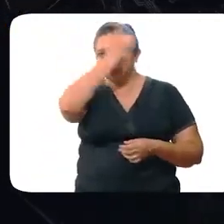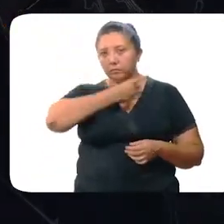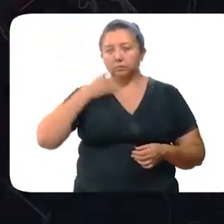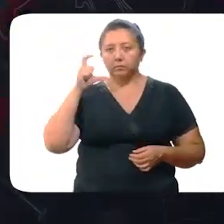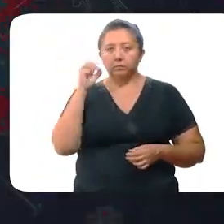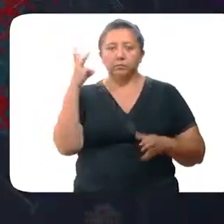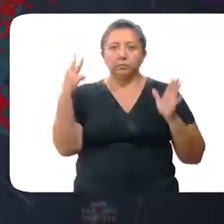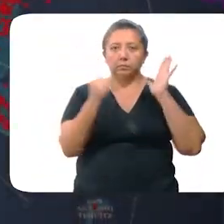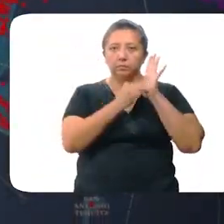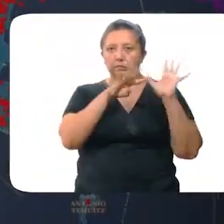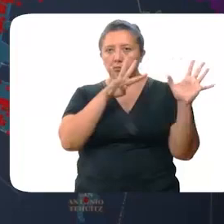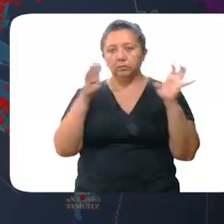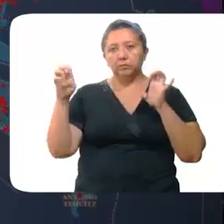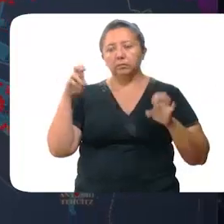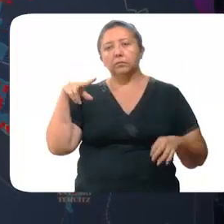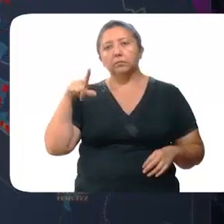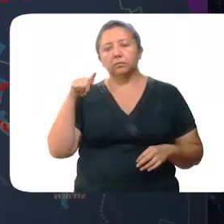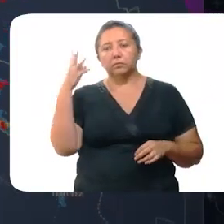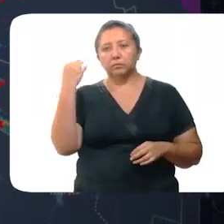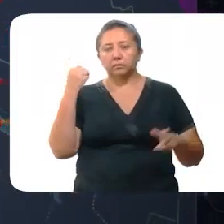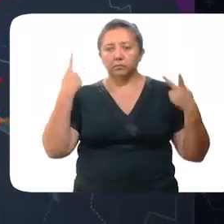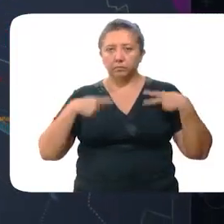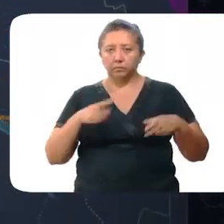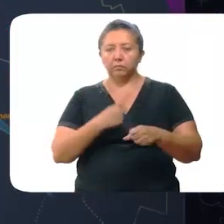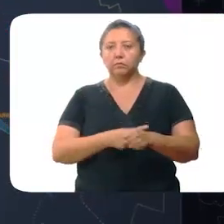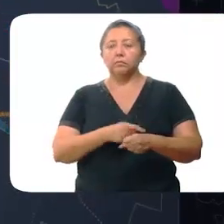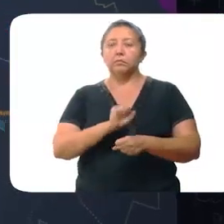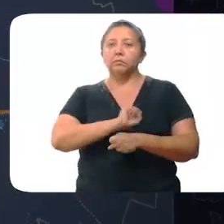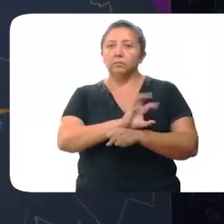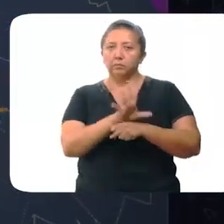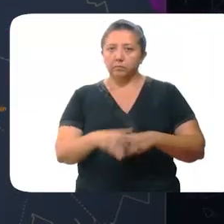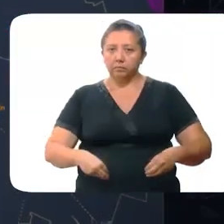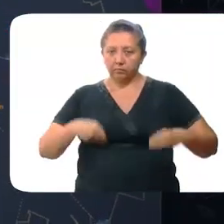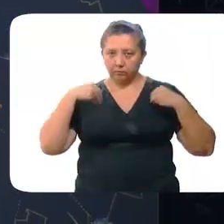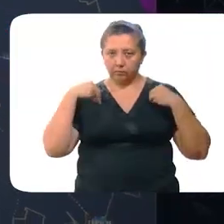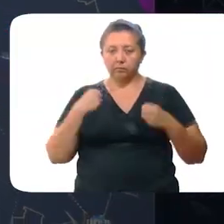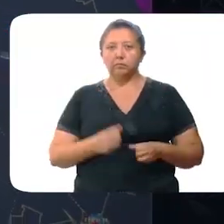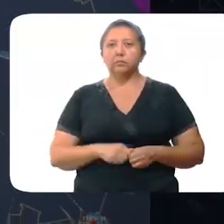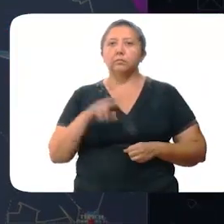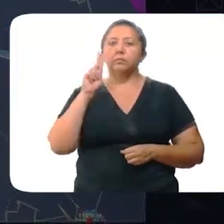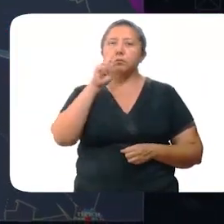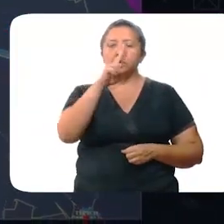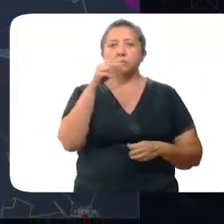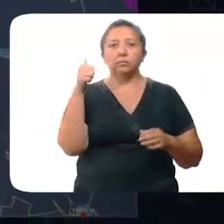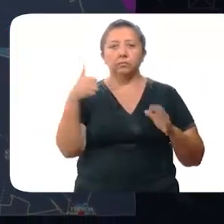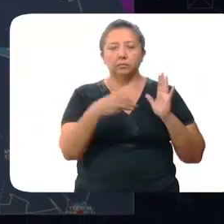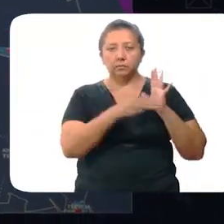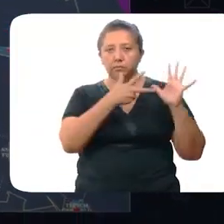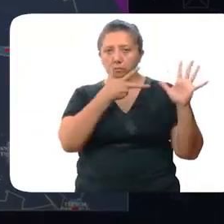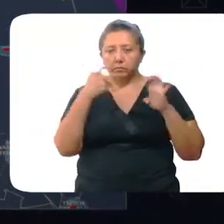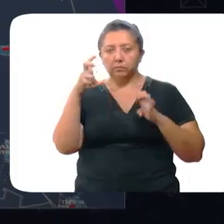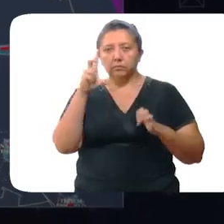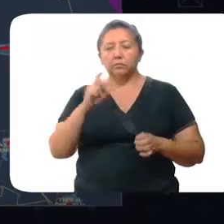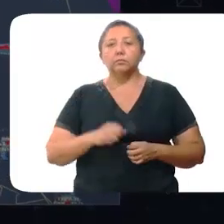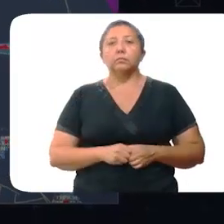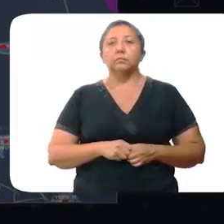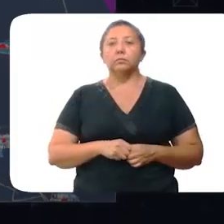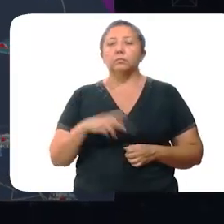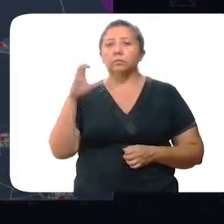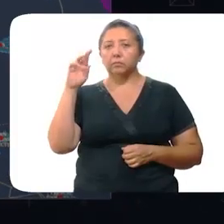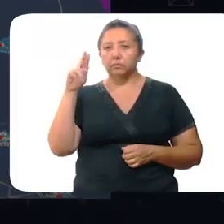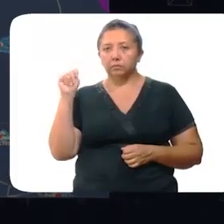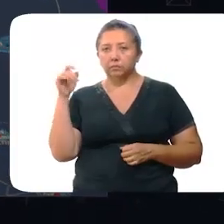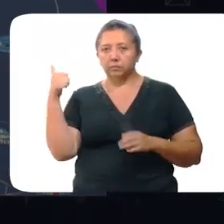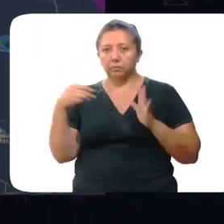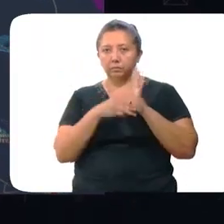diagnosticado 23.979 personas contagiadas de coronavirus, que viven en la zona norte 6.830, en la zona